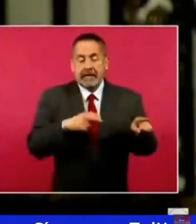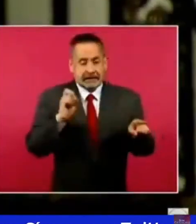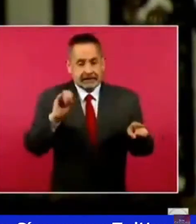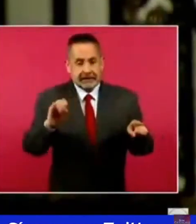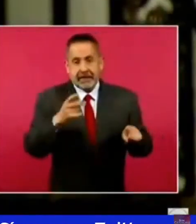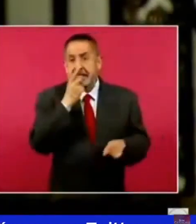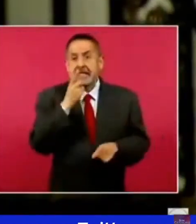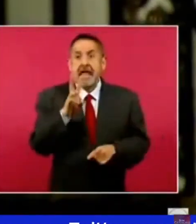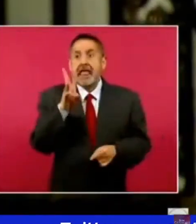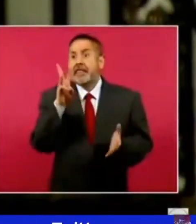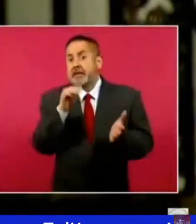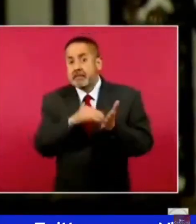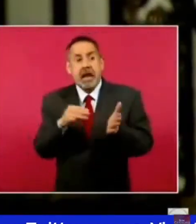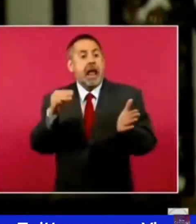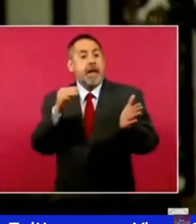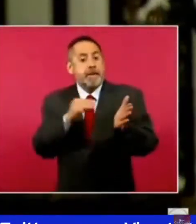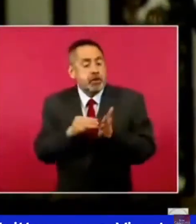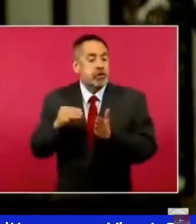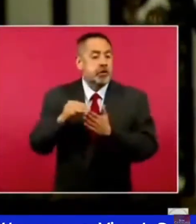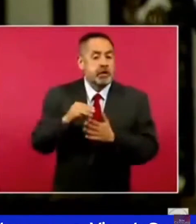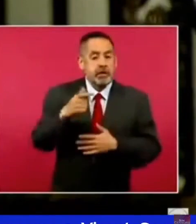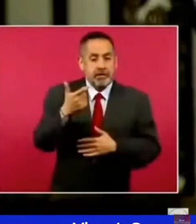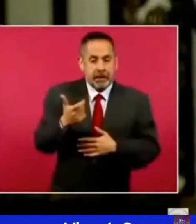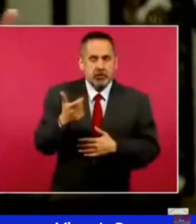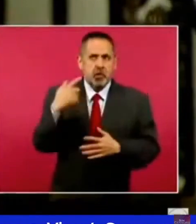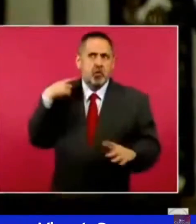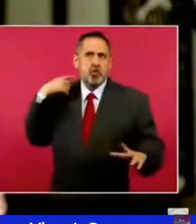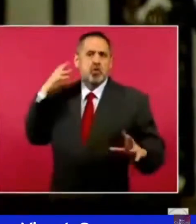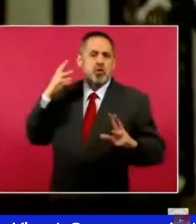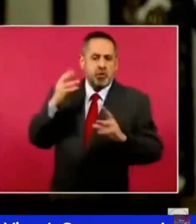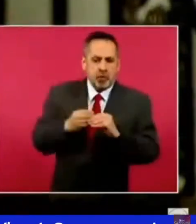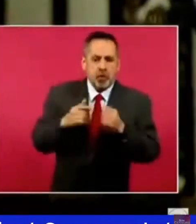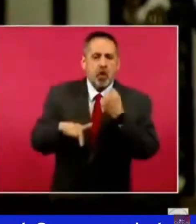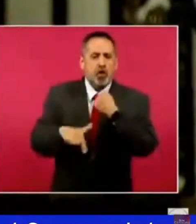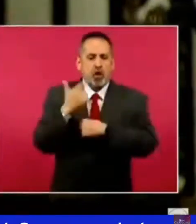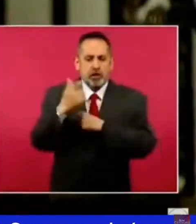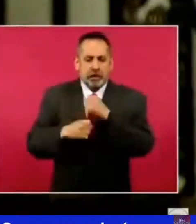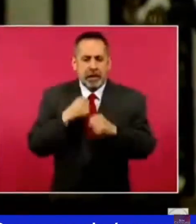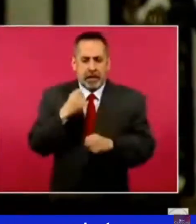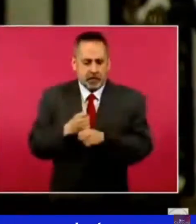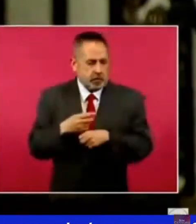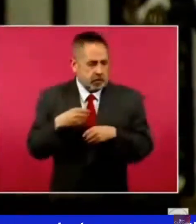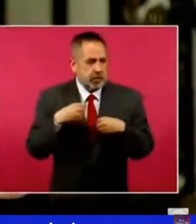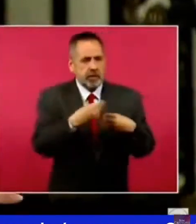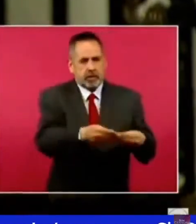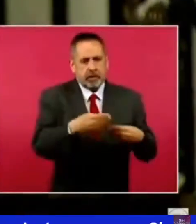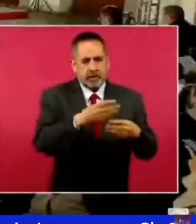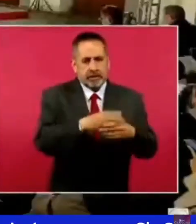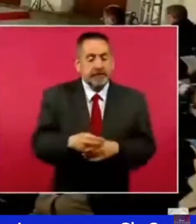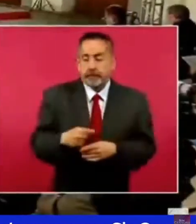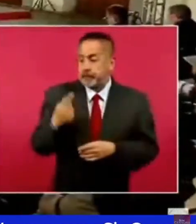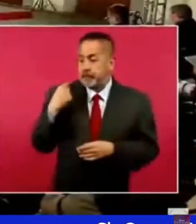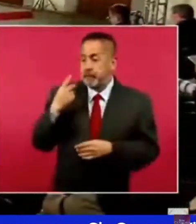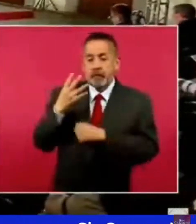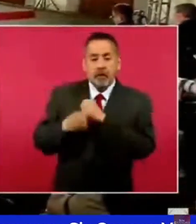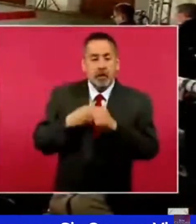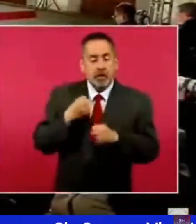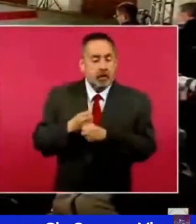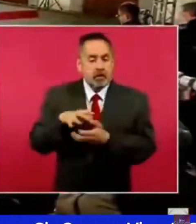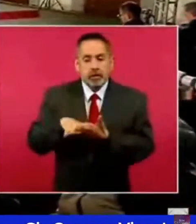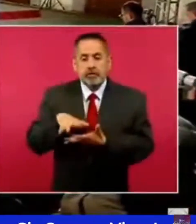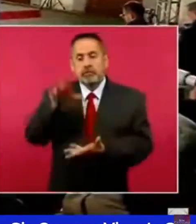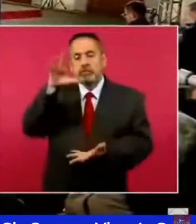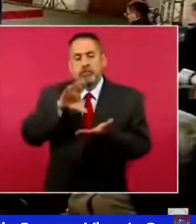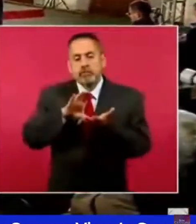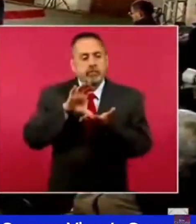eran 3,000 millones de pesos que se han dado durante 12 años, en los últimos 4 se ha dado la mayor parte